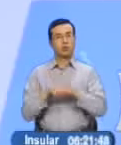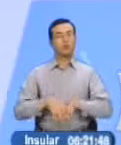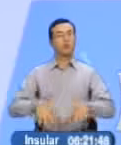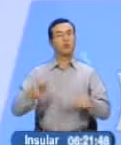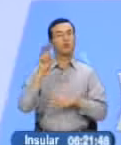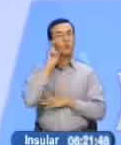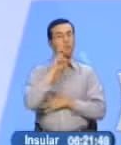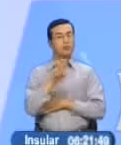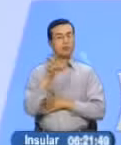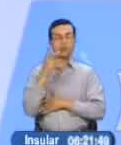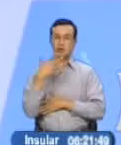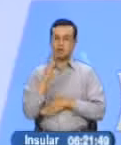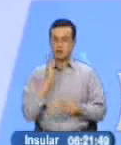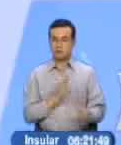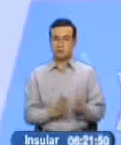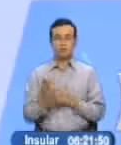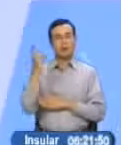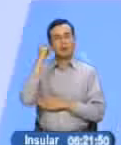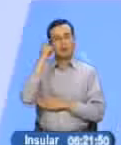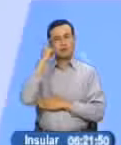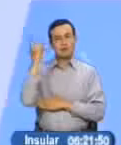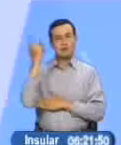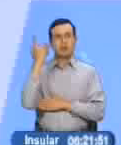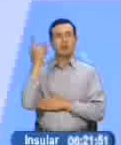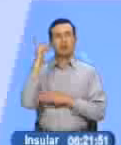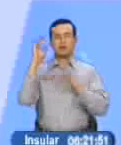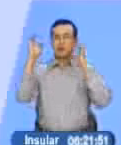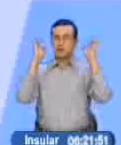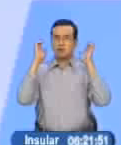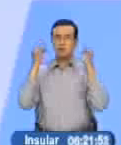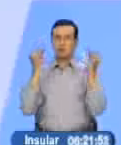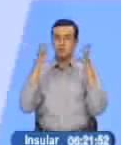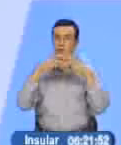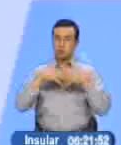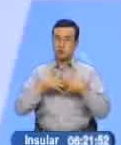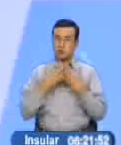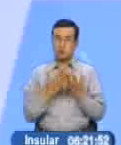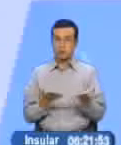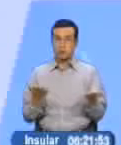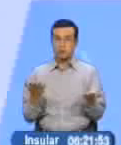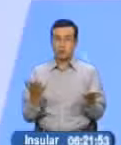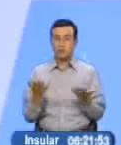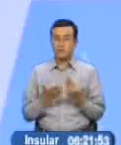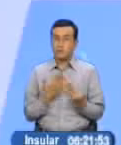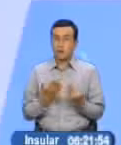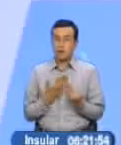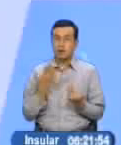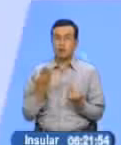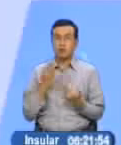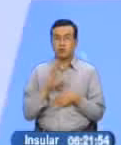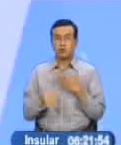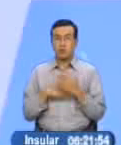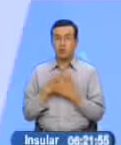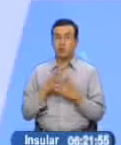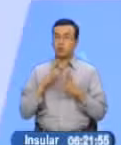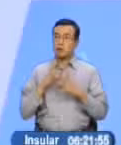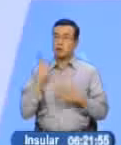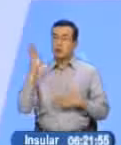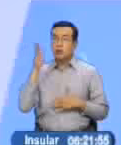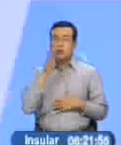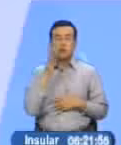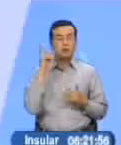lo tanto, estamos armando unas estrategias para en esta época de crisis, precisamente en la que no es fácil que todos tengamos unas